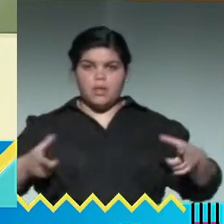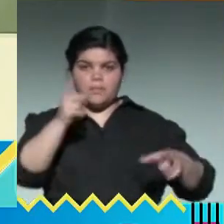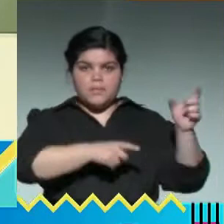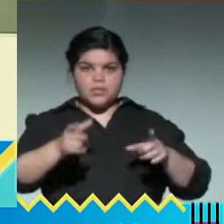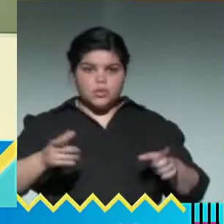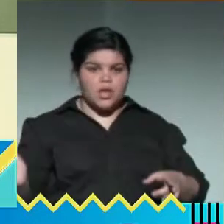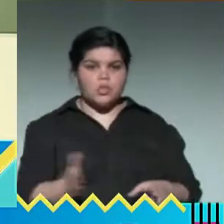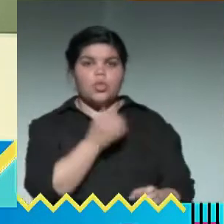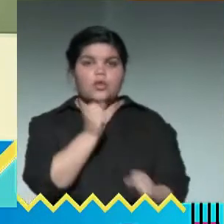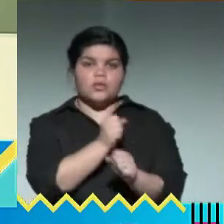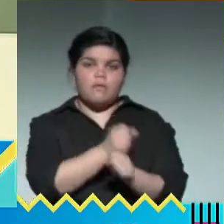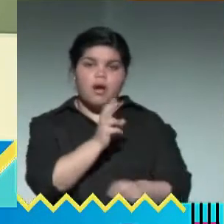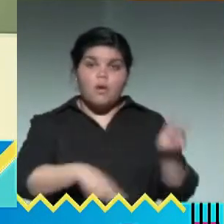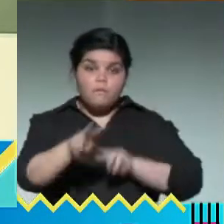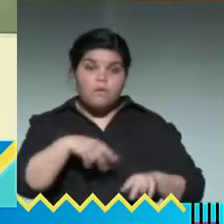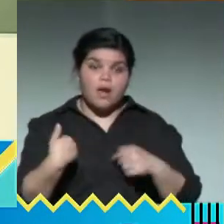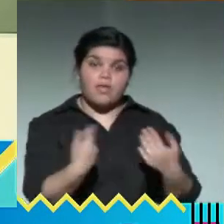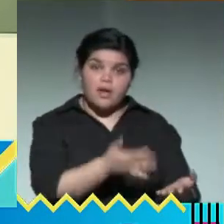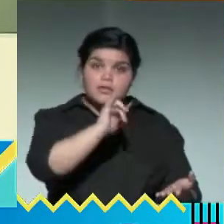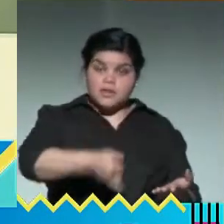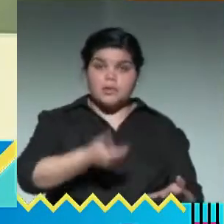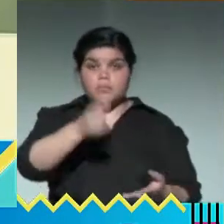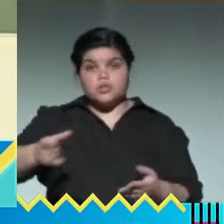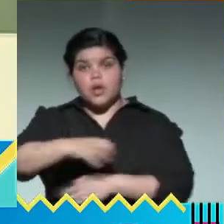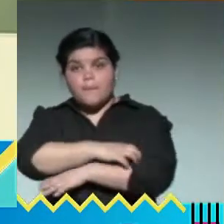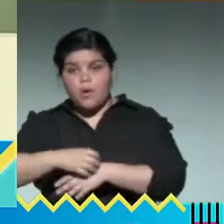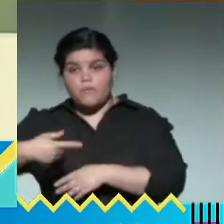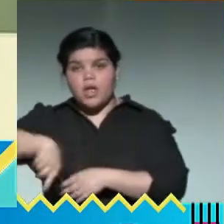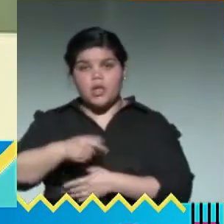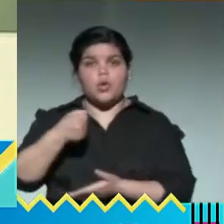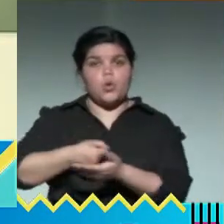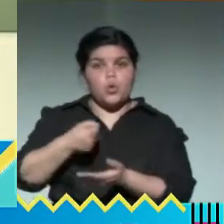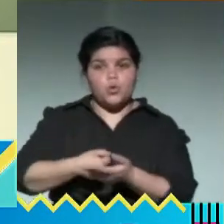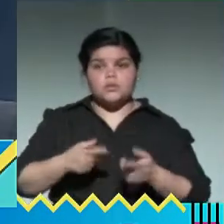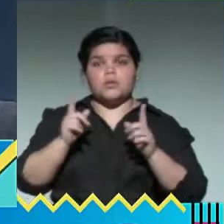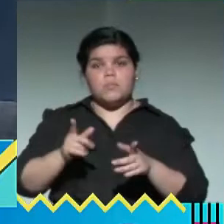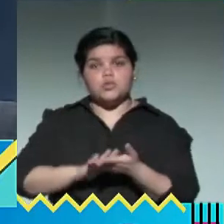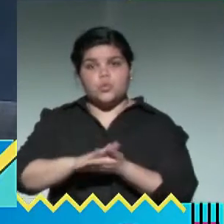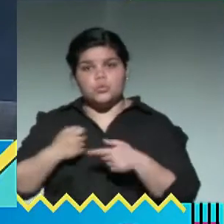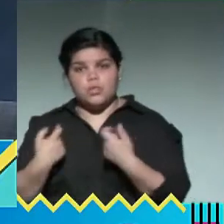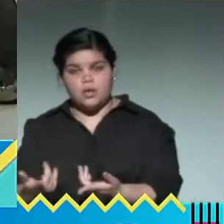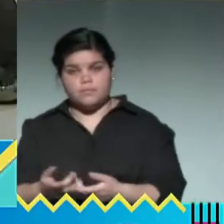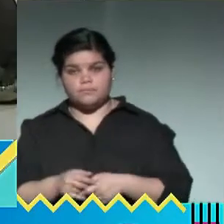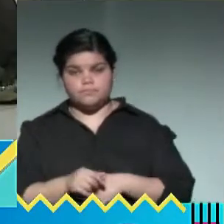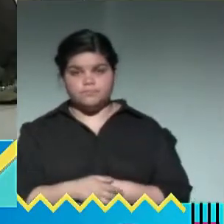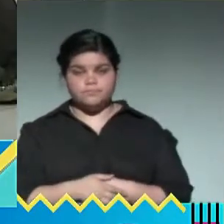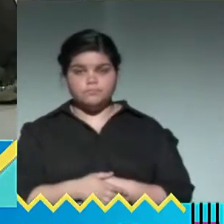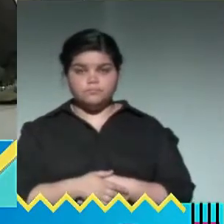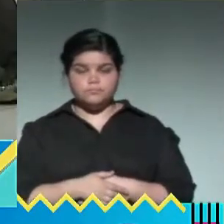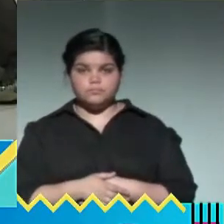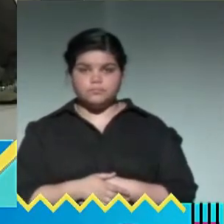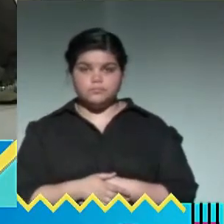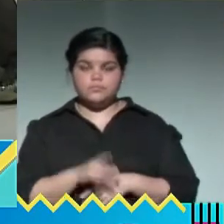están buscando y a todas las personas que están en situación de pobreza y que están luchando por salir de eso. Bien, quería ir